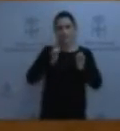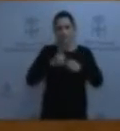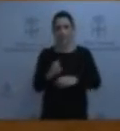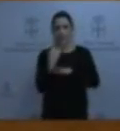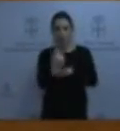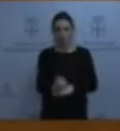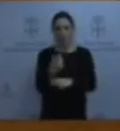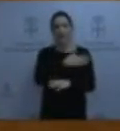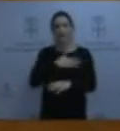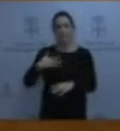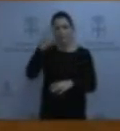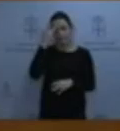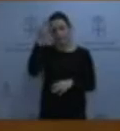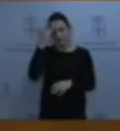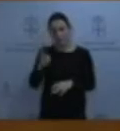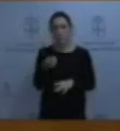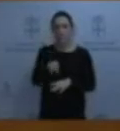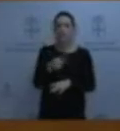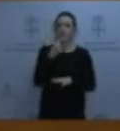sinceramente y agradeciendo